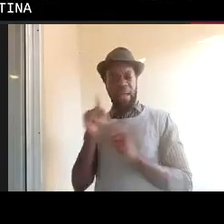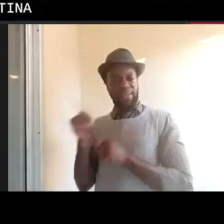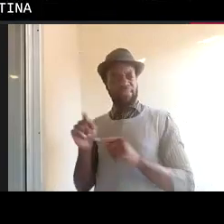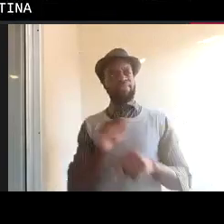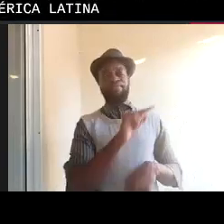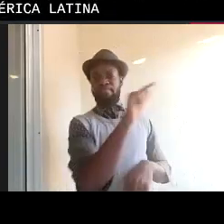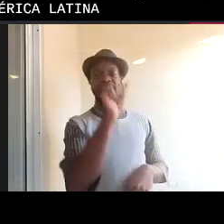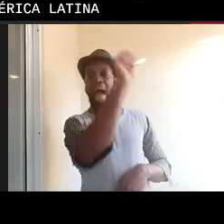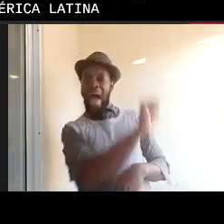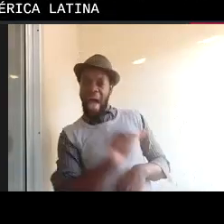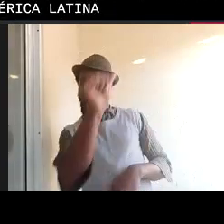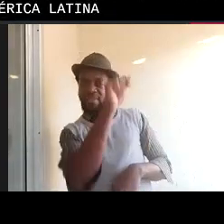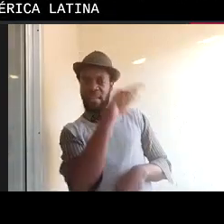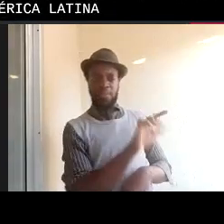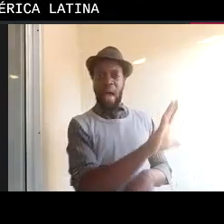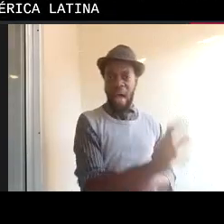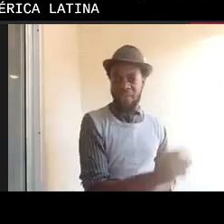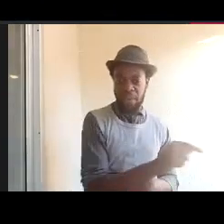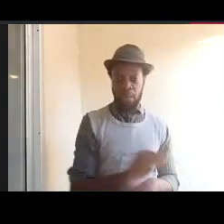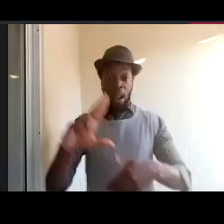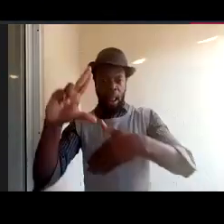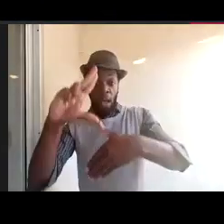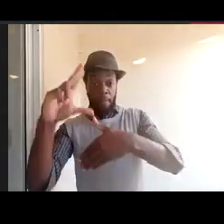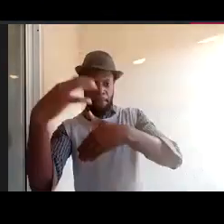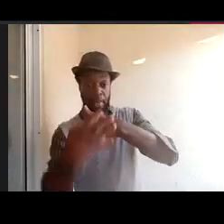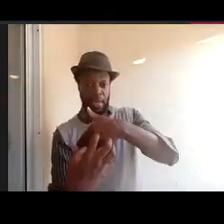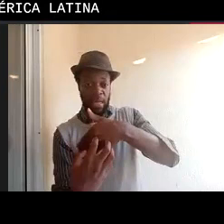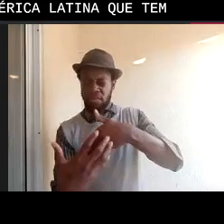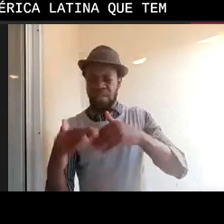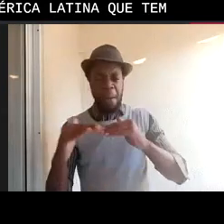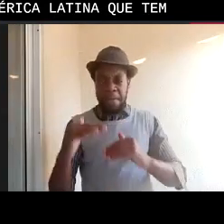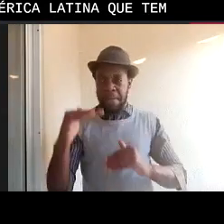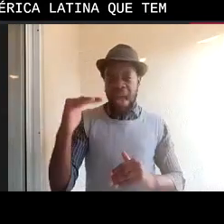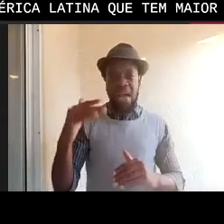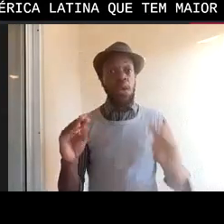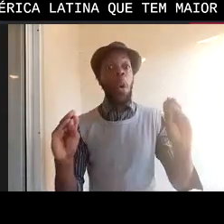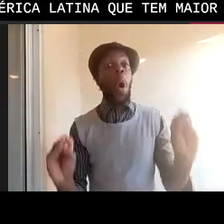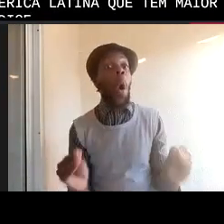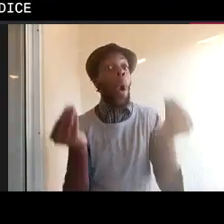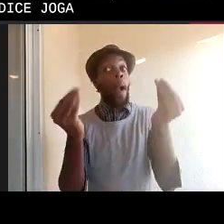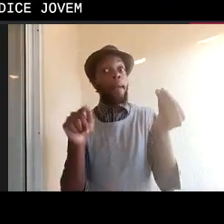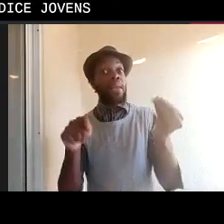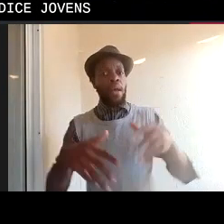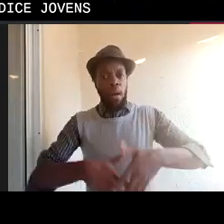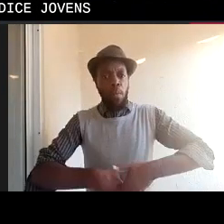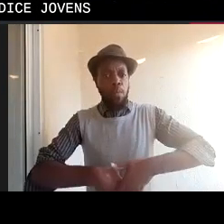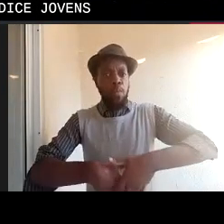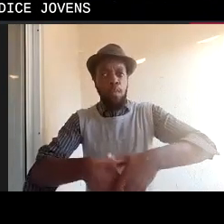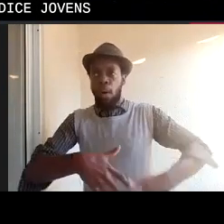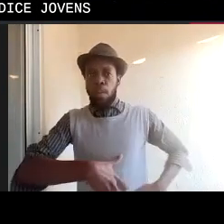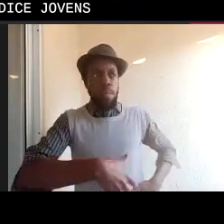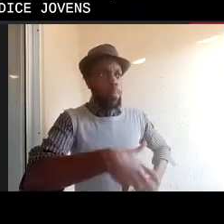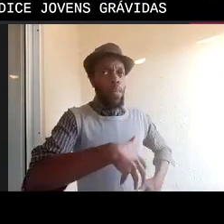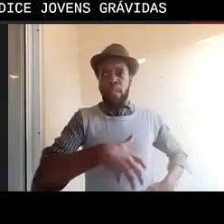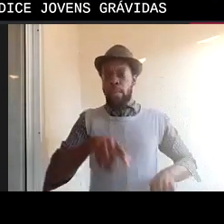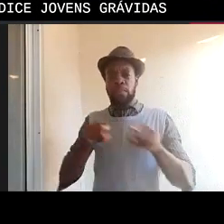Los 2 países de América Latina que tienen más alto índice de jóvenes embarazadas.